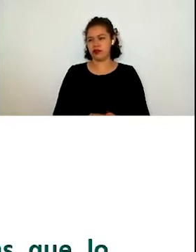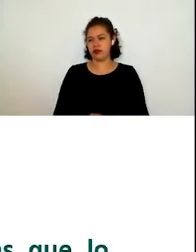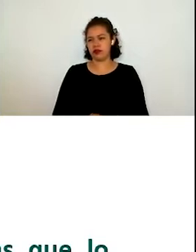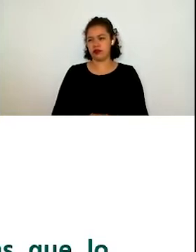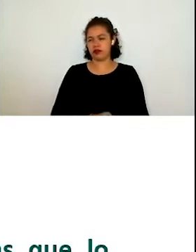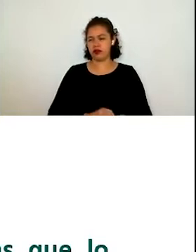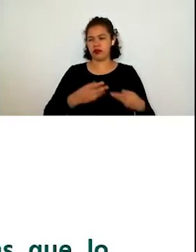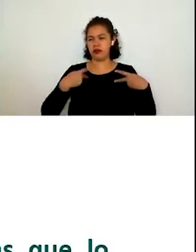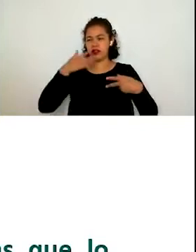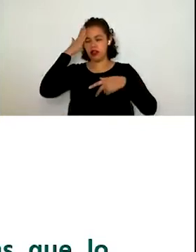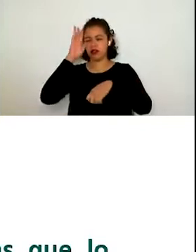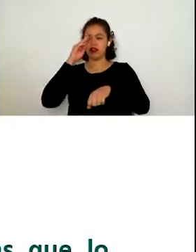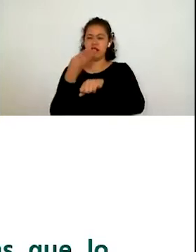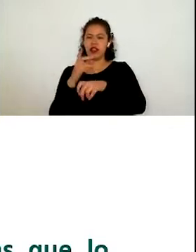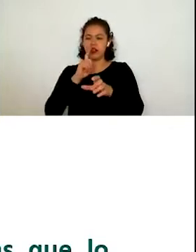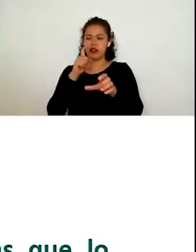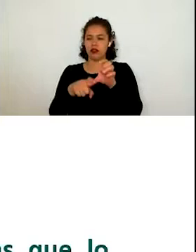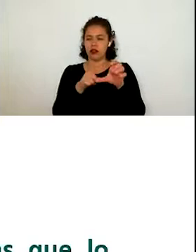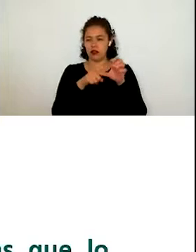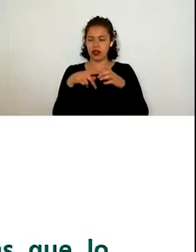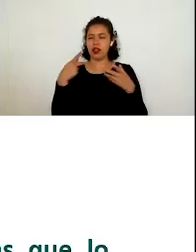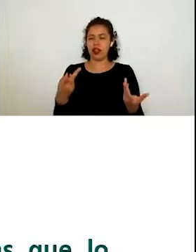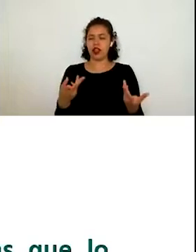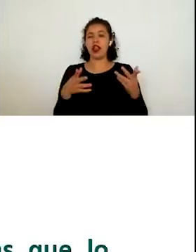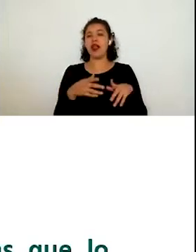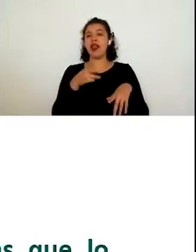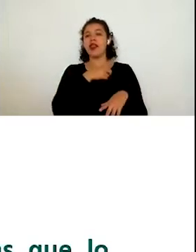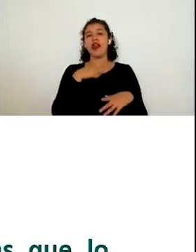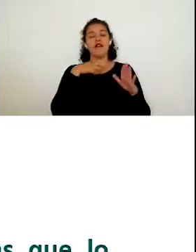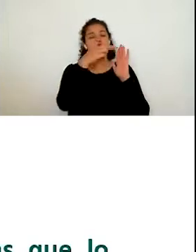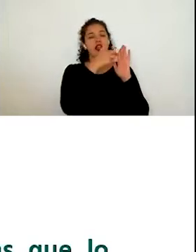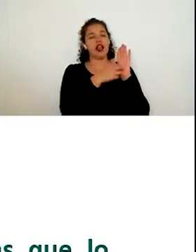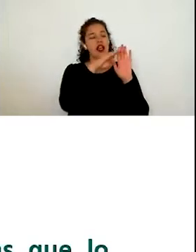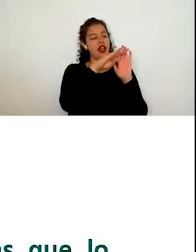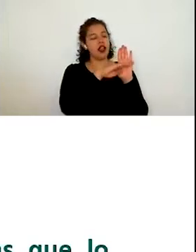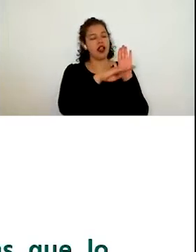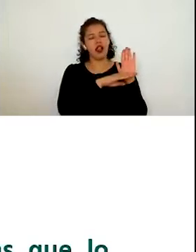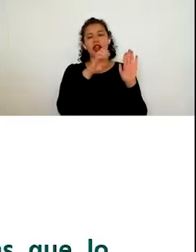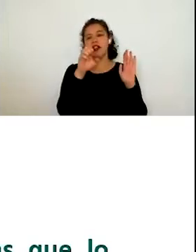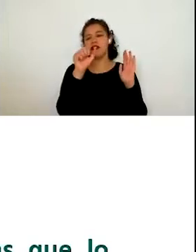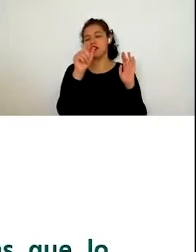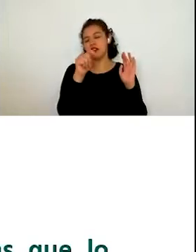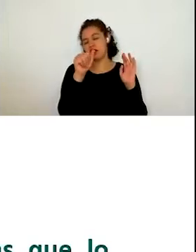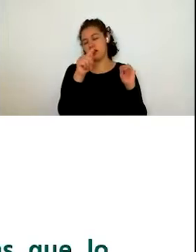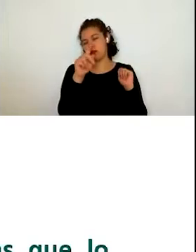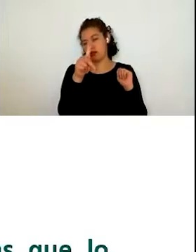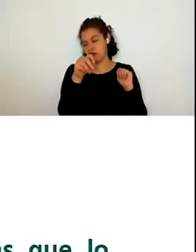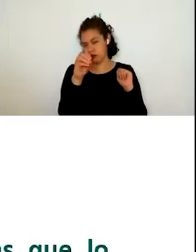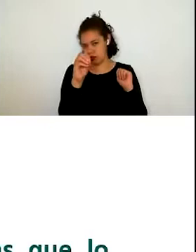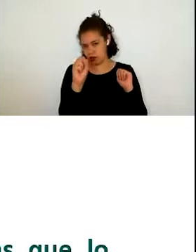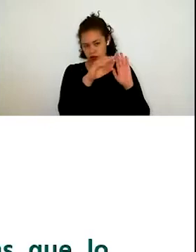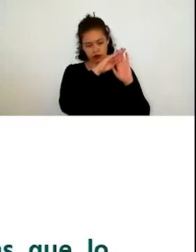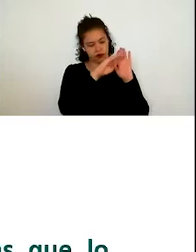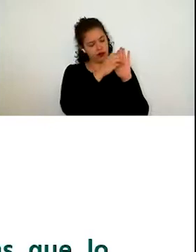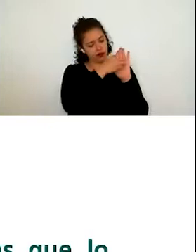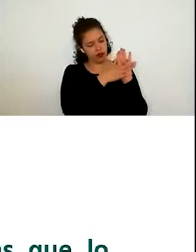administración. Conforme a los estatutos, si no está plasmado en los estatutos cómo se debe conformar el